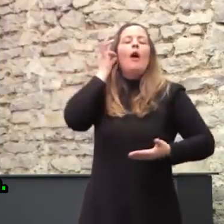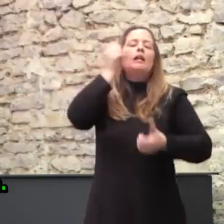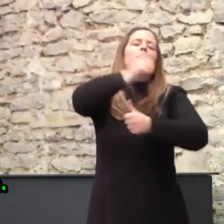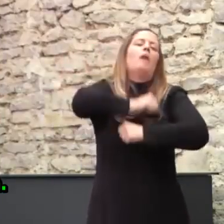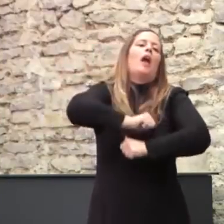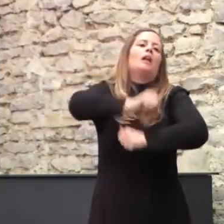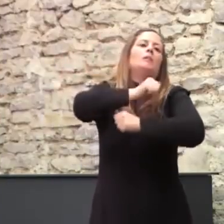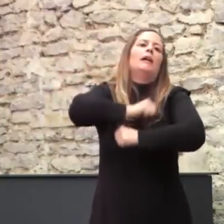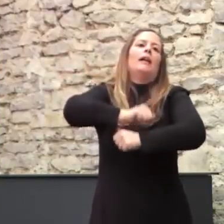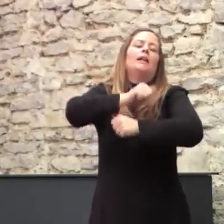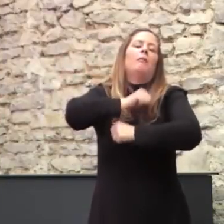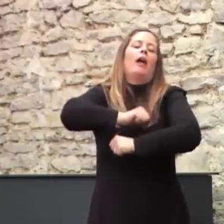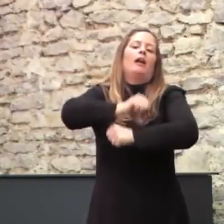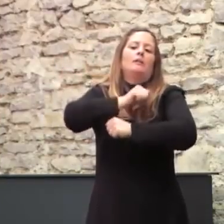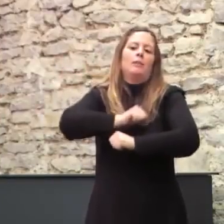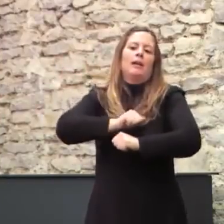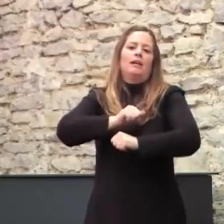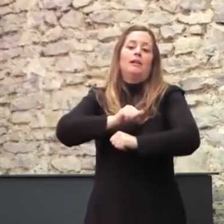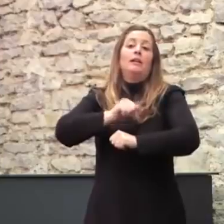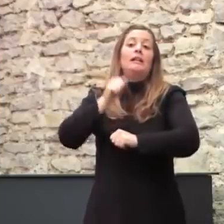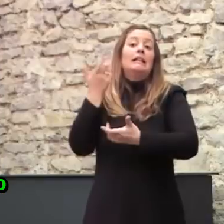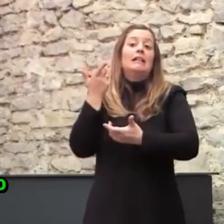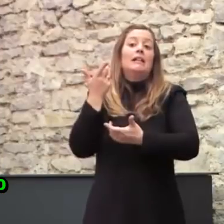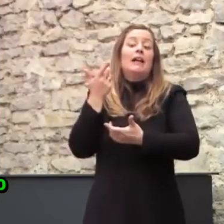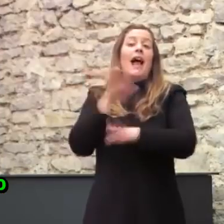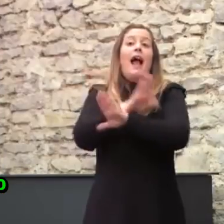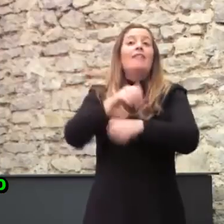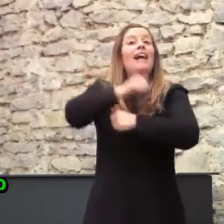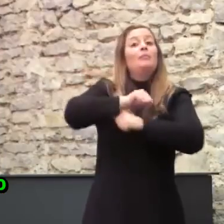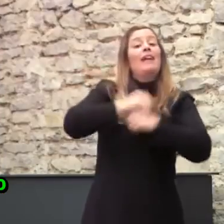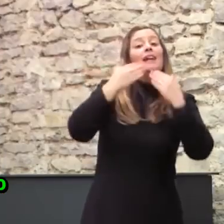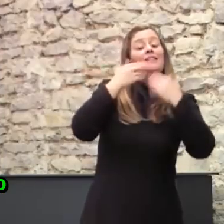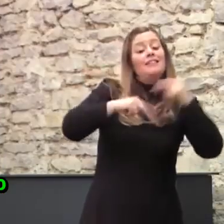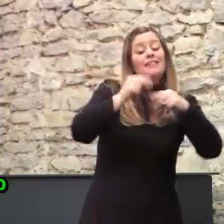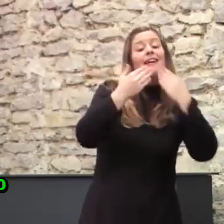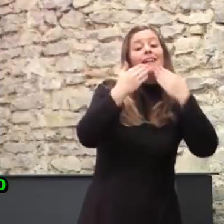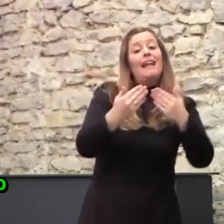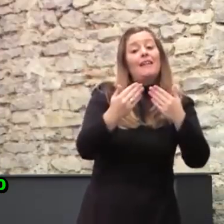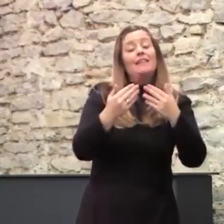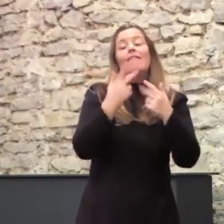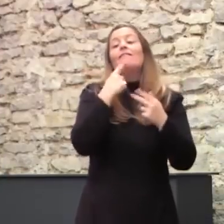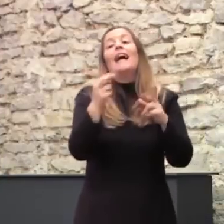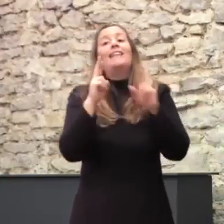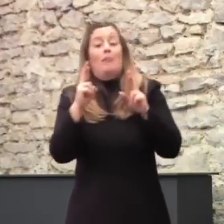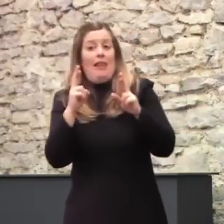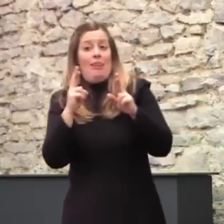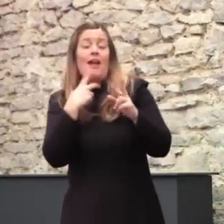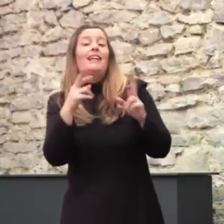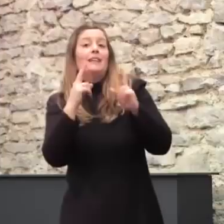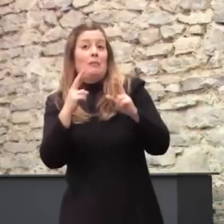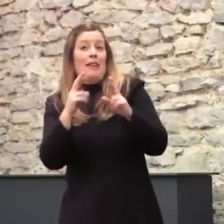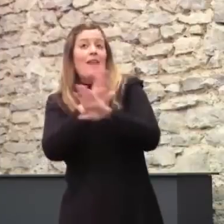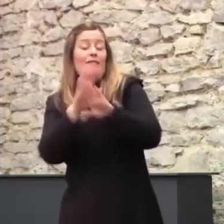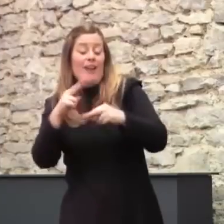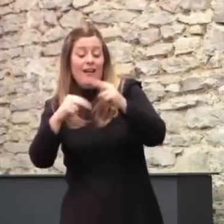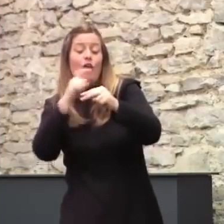Es nuestro papel, ¿no? Y claro, la espera se construye con la esperanza. Y la esperanza también se construye mucho con el autoengaño, ¿no? Con esta idea de que en algún momento